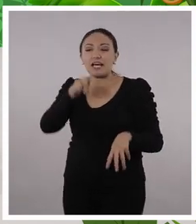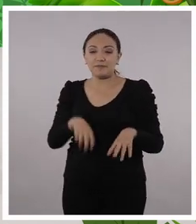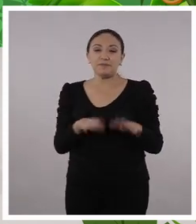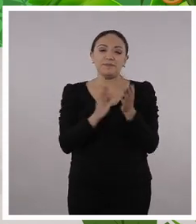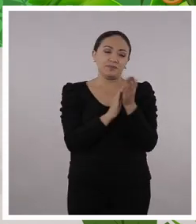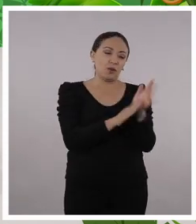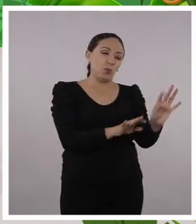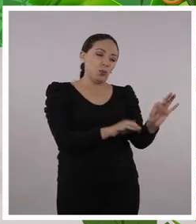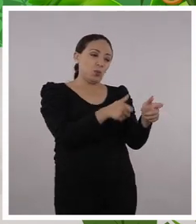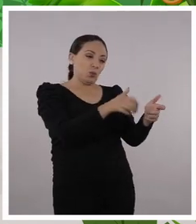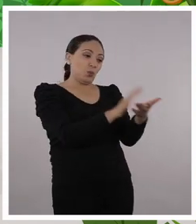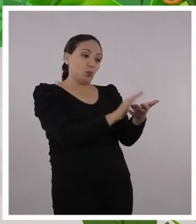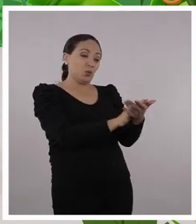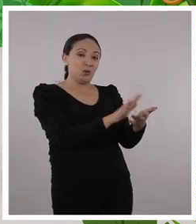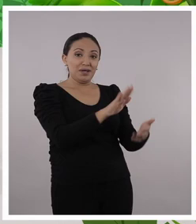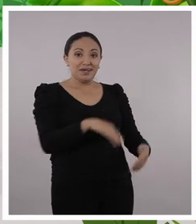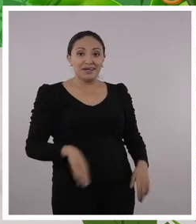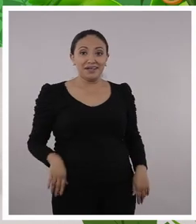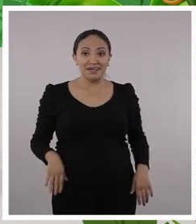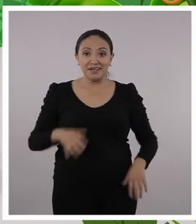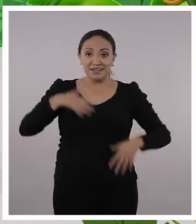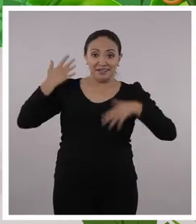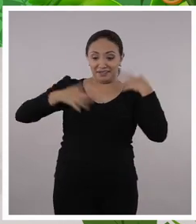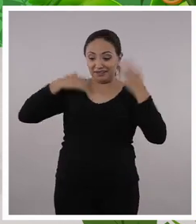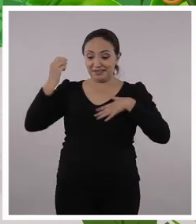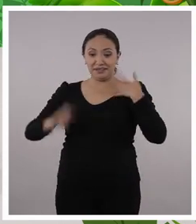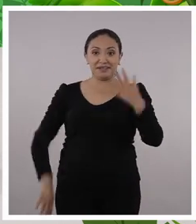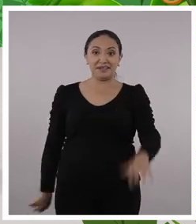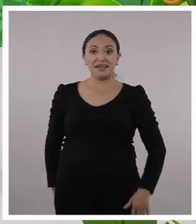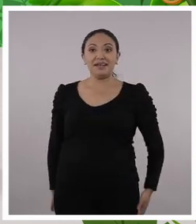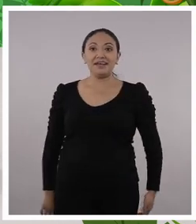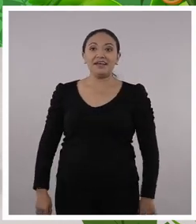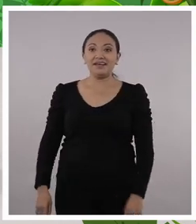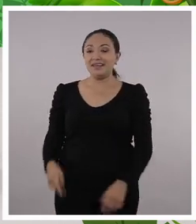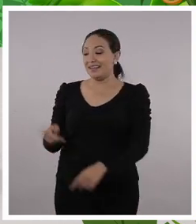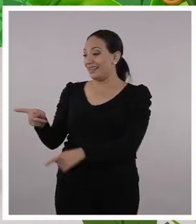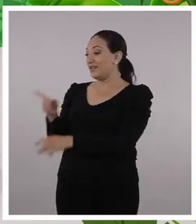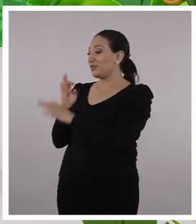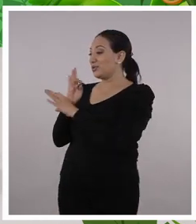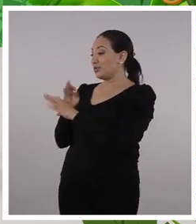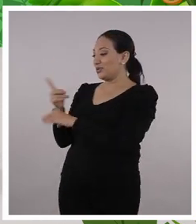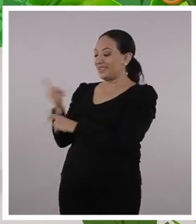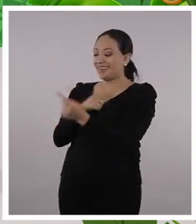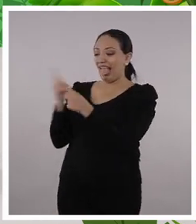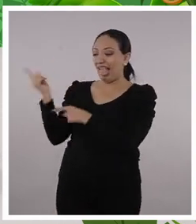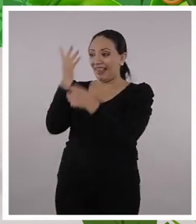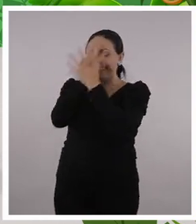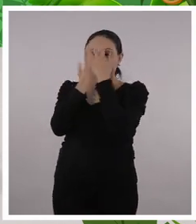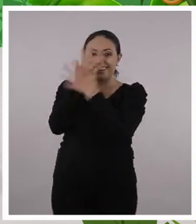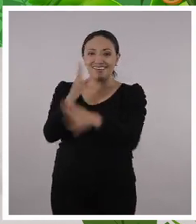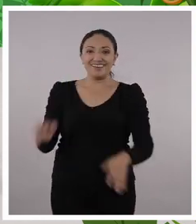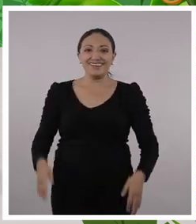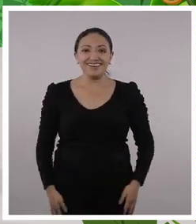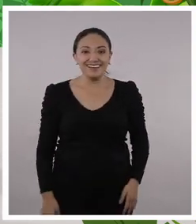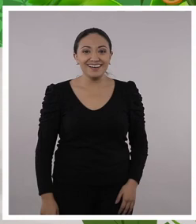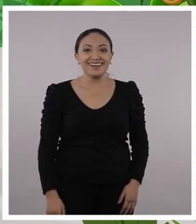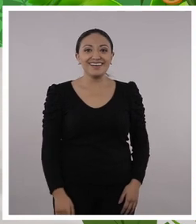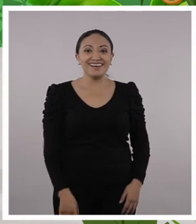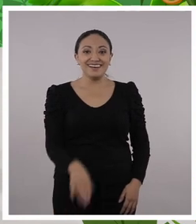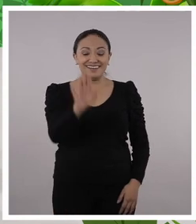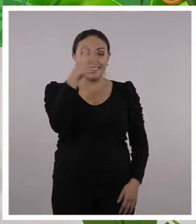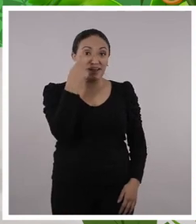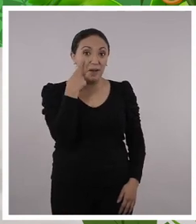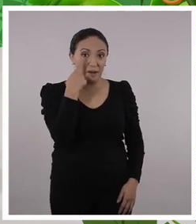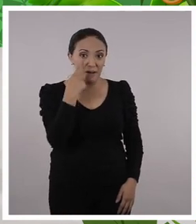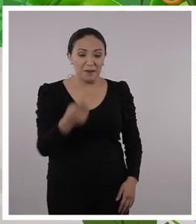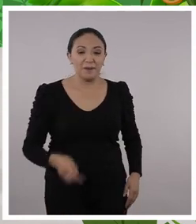Muy buen trabajo, Jessy. Ya, perdón. Ya, excelente. Muy bien. Ah, no, te toca. Así, ¿quieres repetir? No.